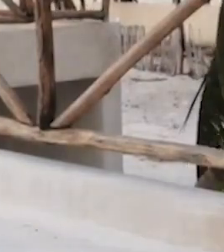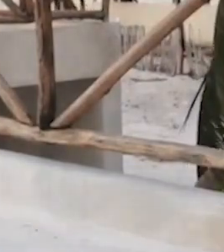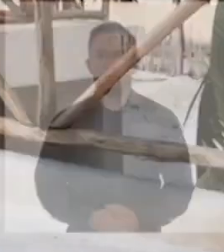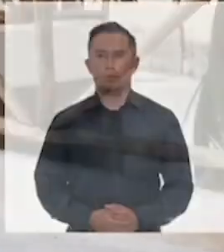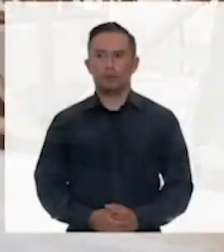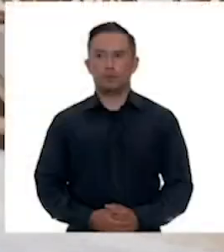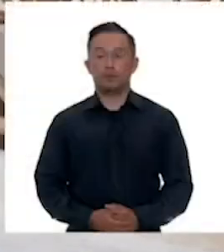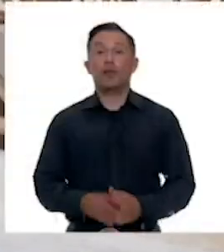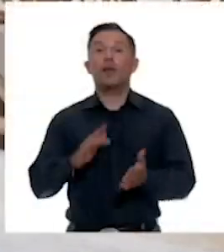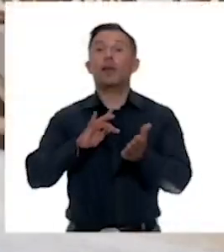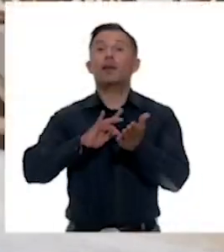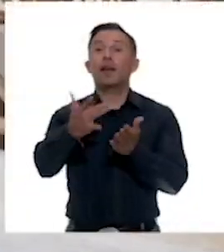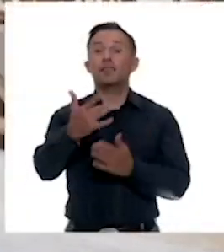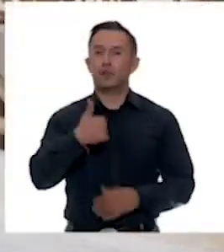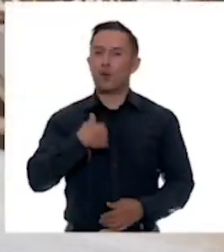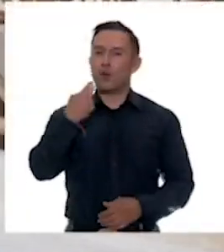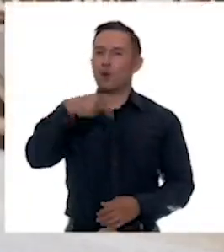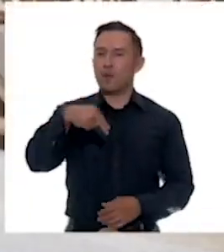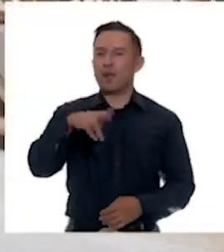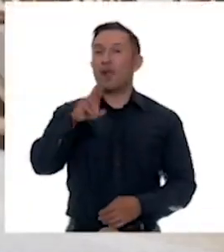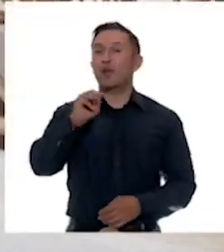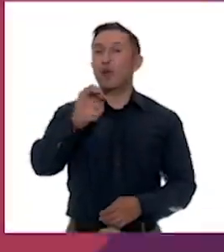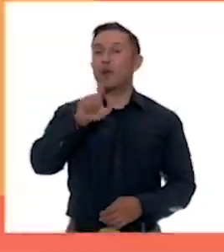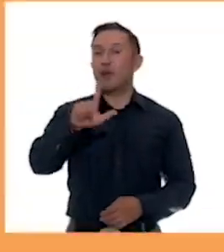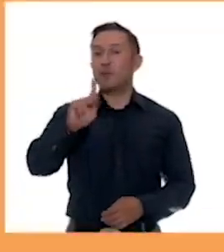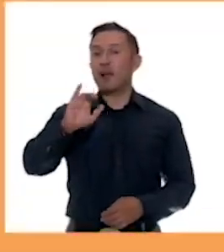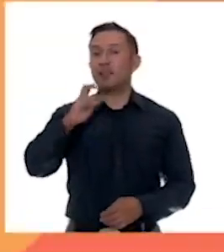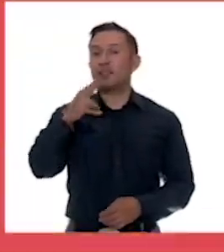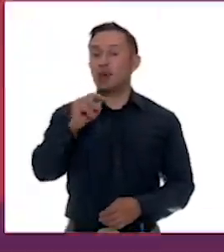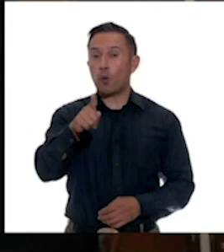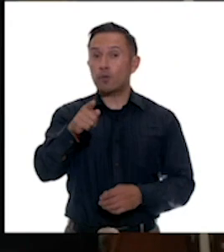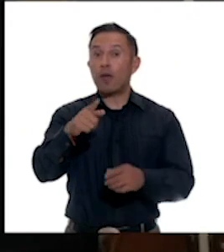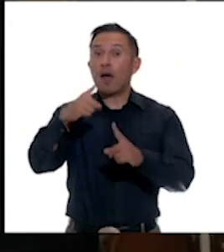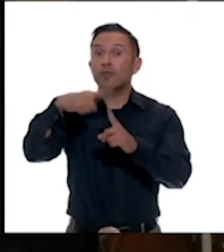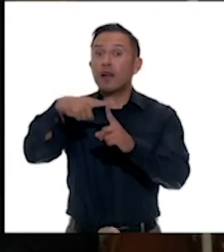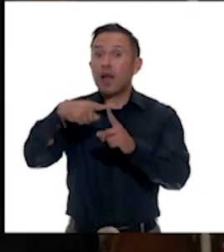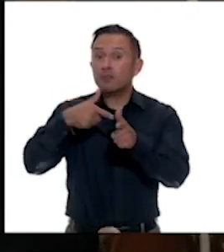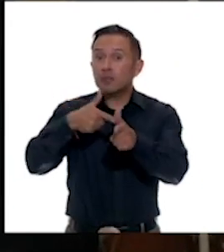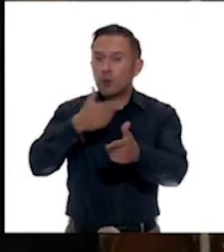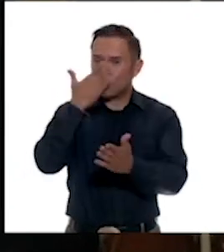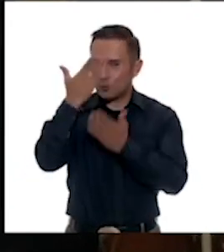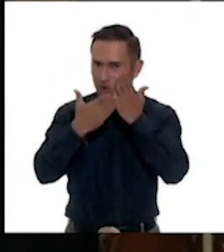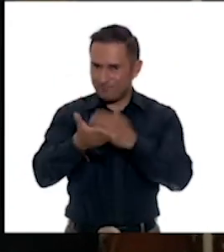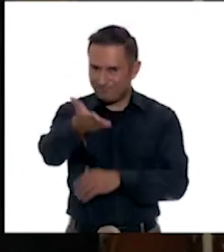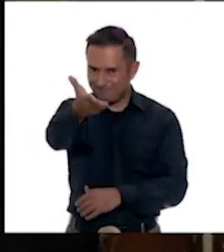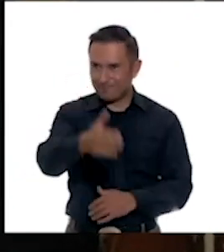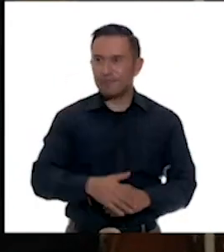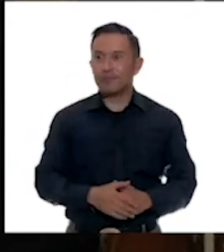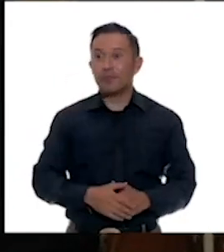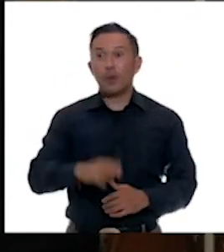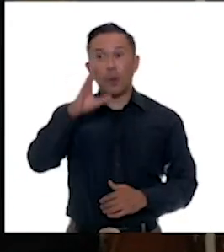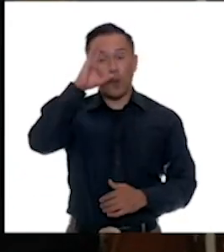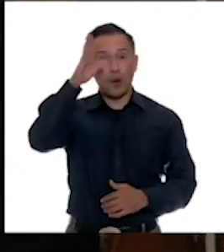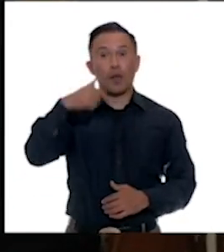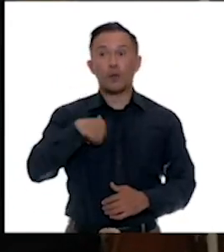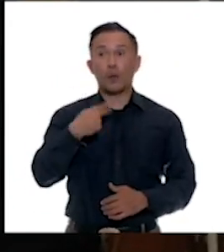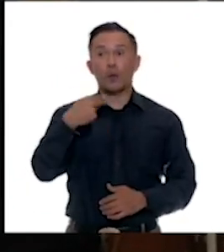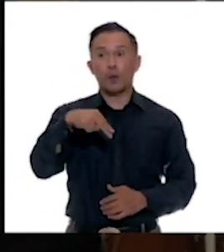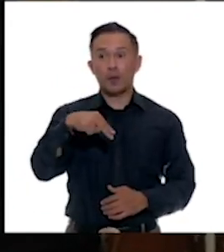Yo soy Rommel Pacheco y continúen con sus estudios. Hola, mi nombre es Eduardo Iván Aguilar